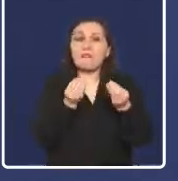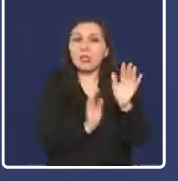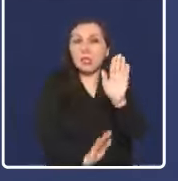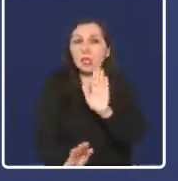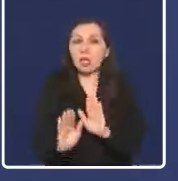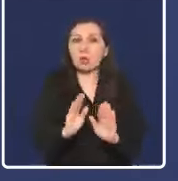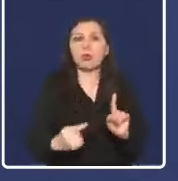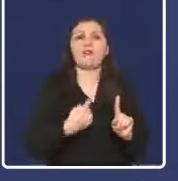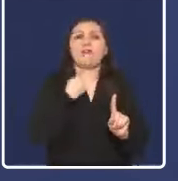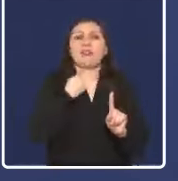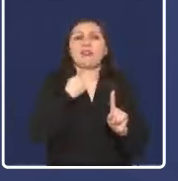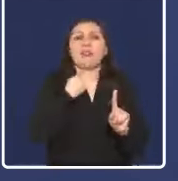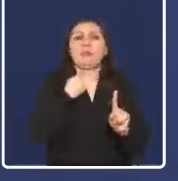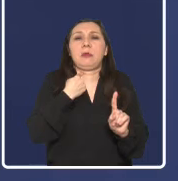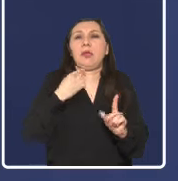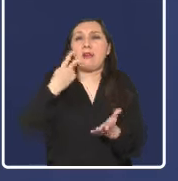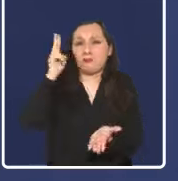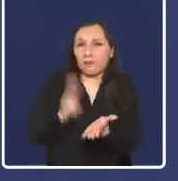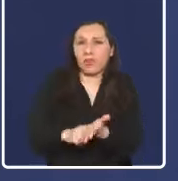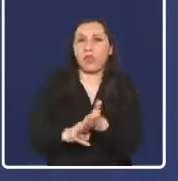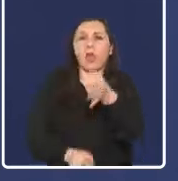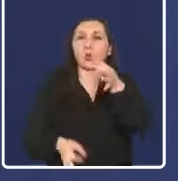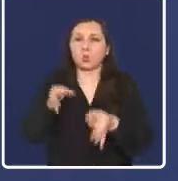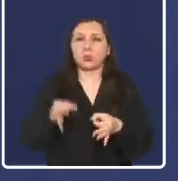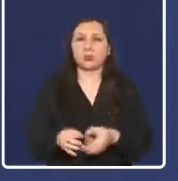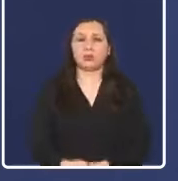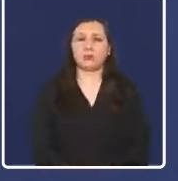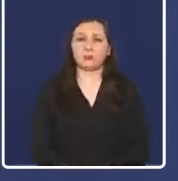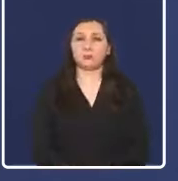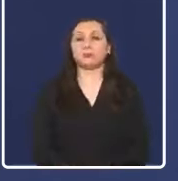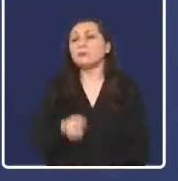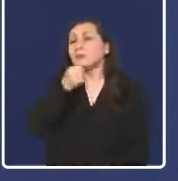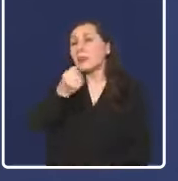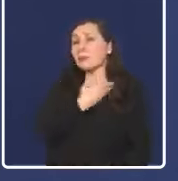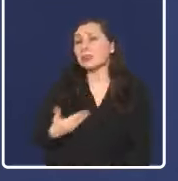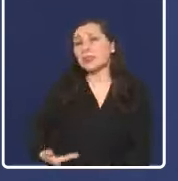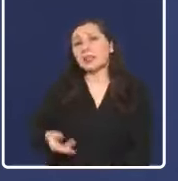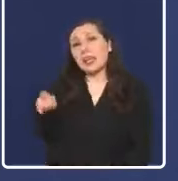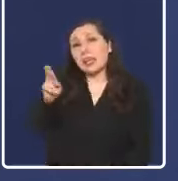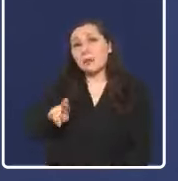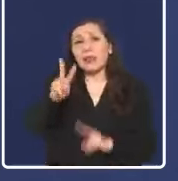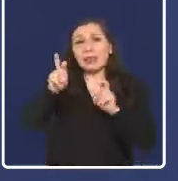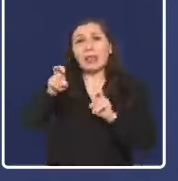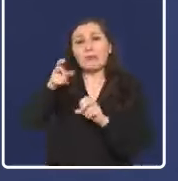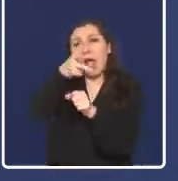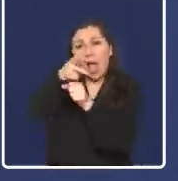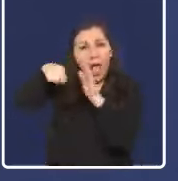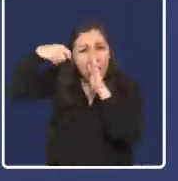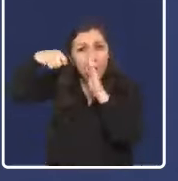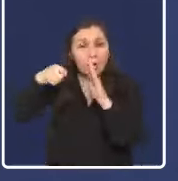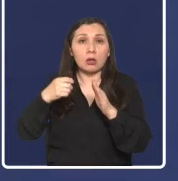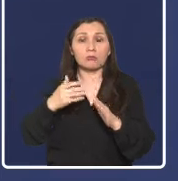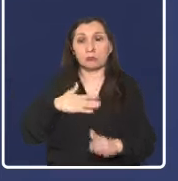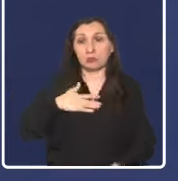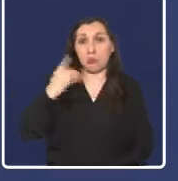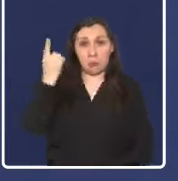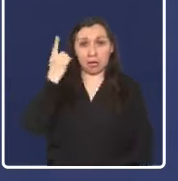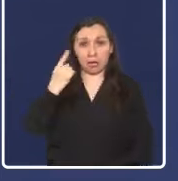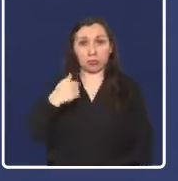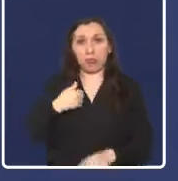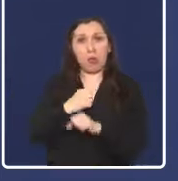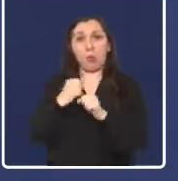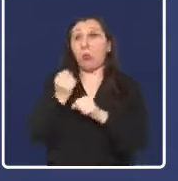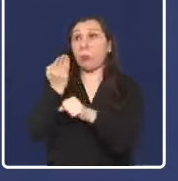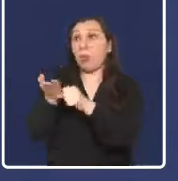bienestar de la víctima y la verdad y la justicia. Presidente, pero insistiendo en el tema de las cámaras, uno como particular realmente no